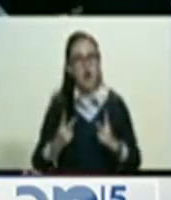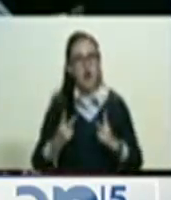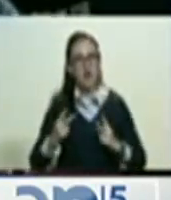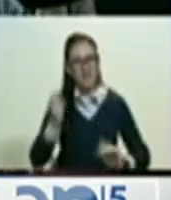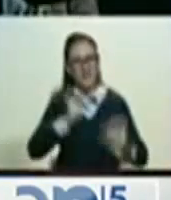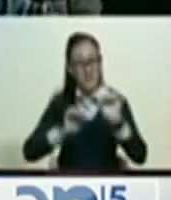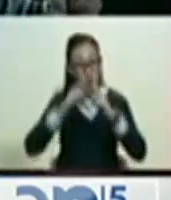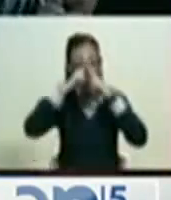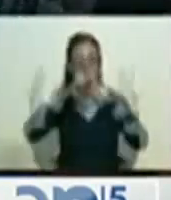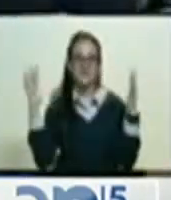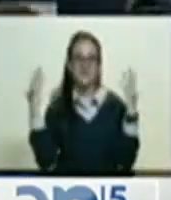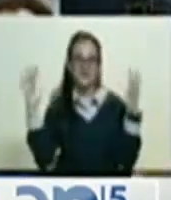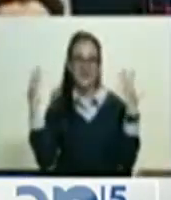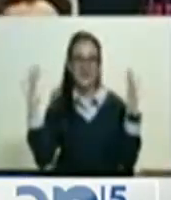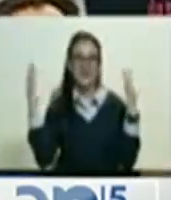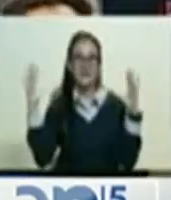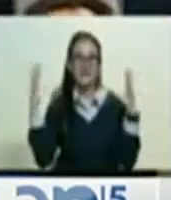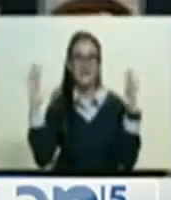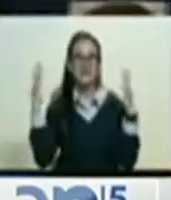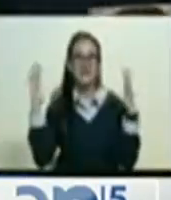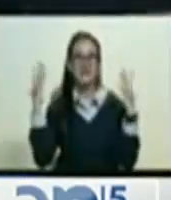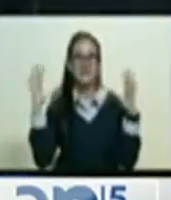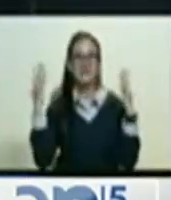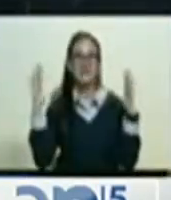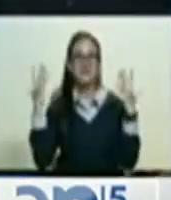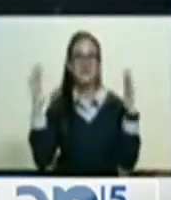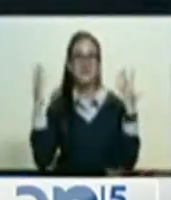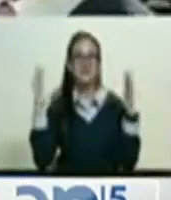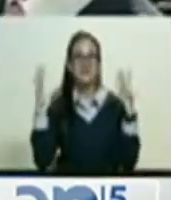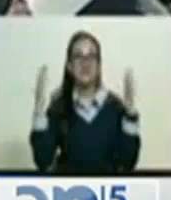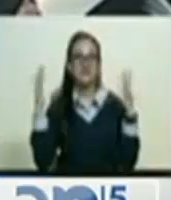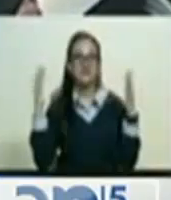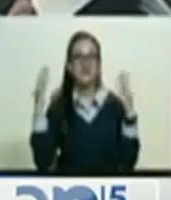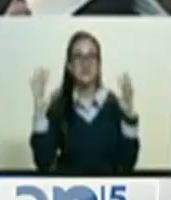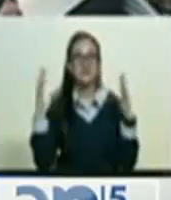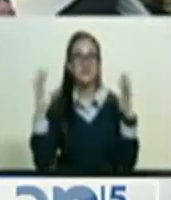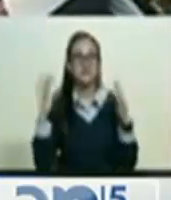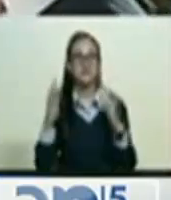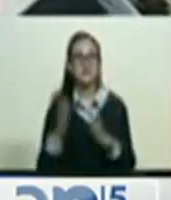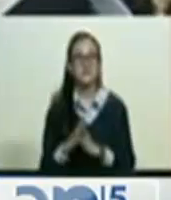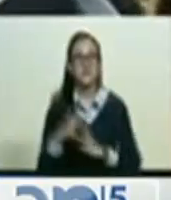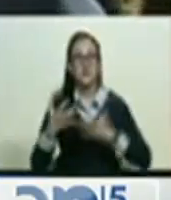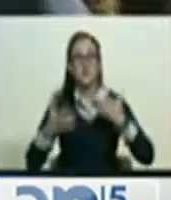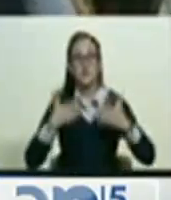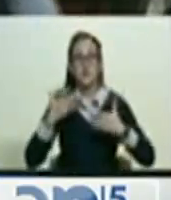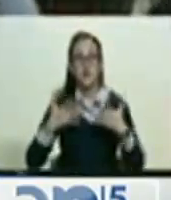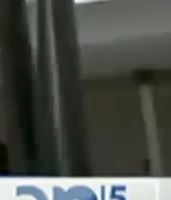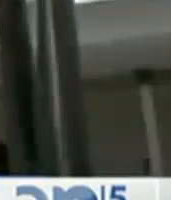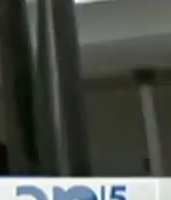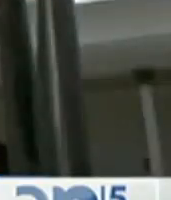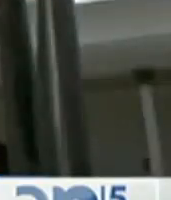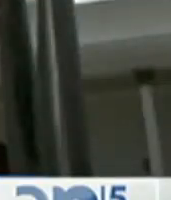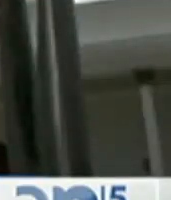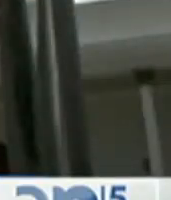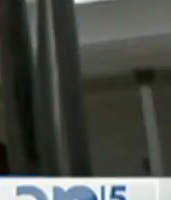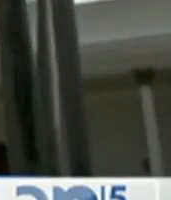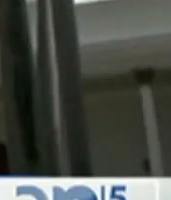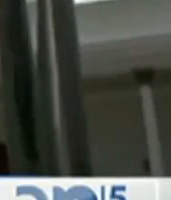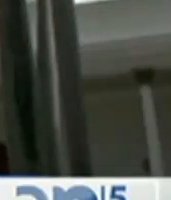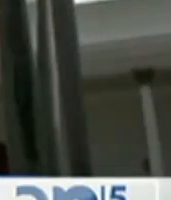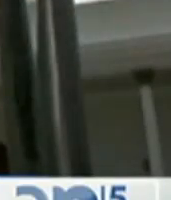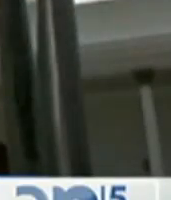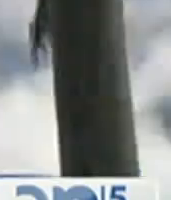otra institución en Venezuela. Redactará una nueva constitución que ya muchos advierten estará al servicio del régimen. Acabará con el